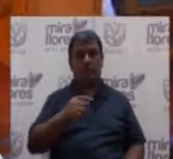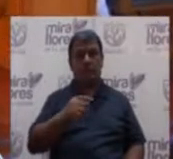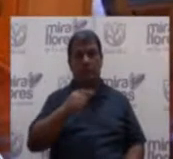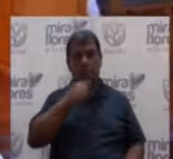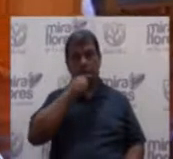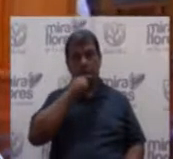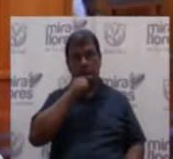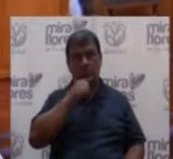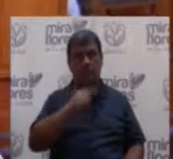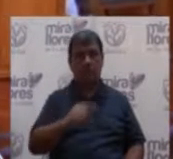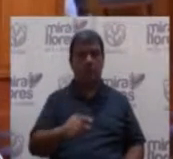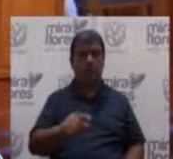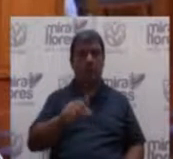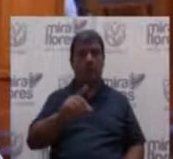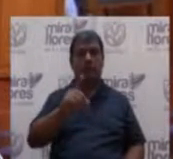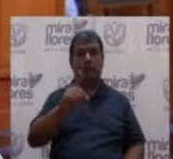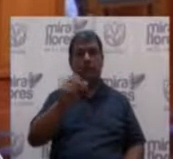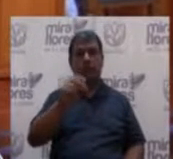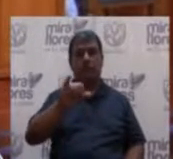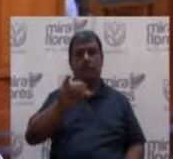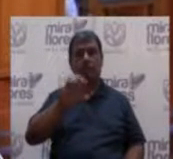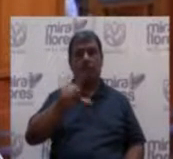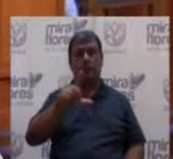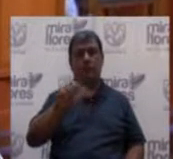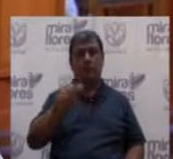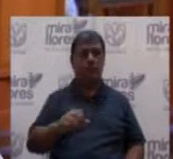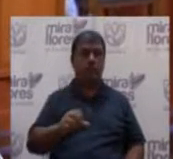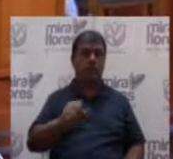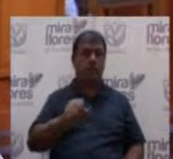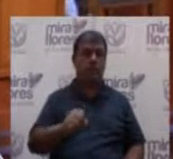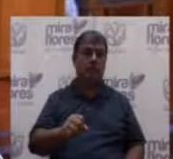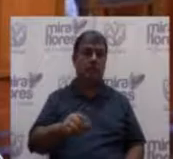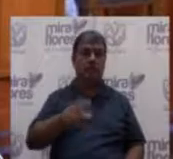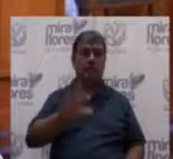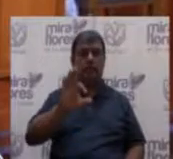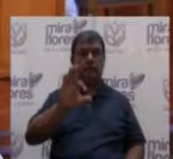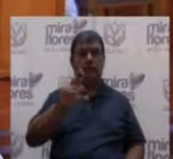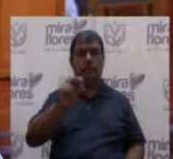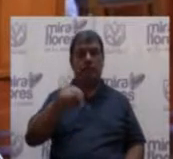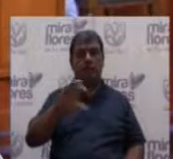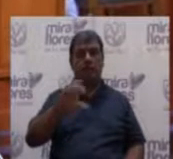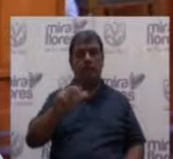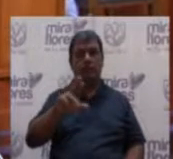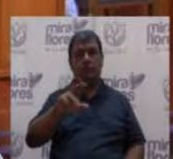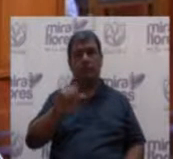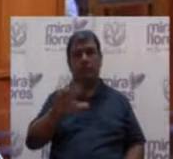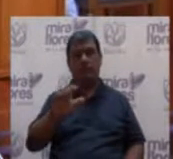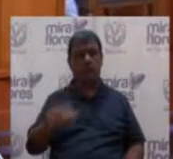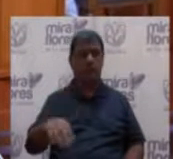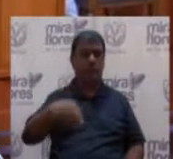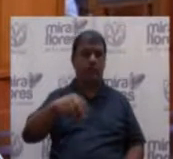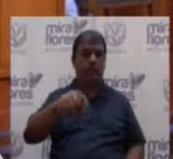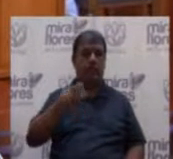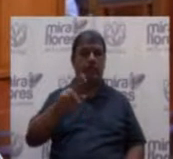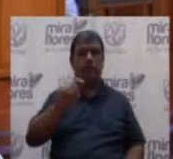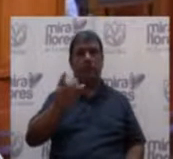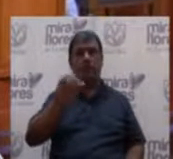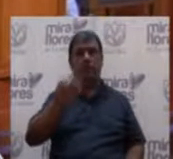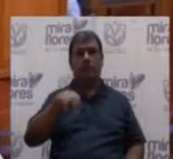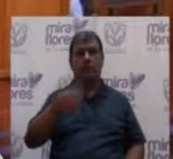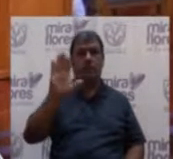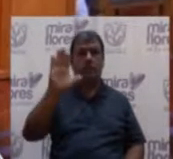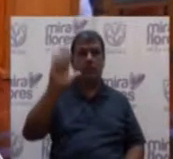Señorita Daniela Lozano Vítor. Señora Franca Rey Camino. Señor Martín Bustamante Castro.